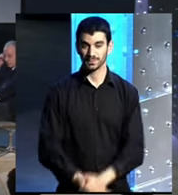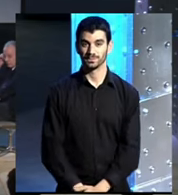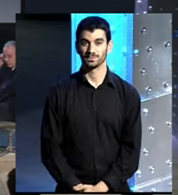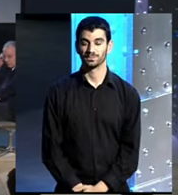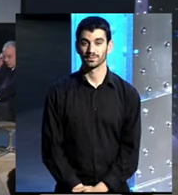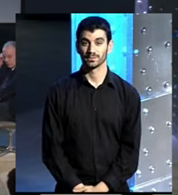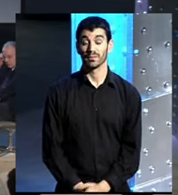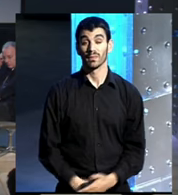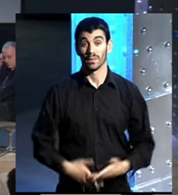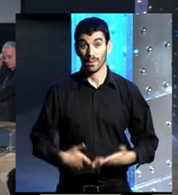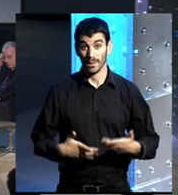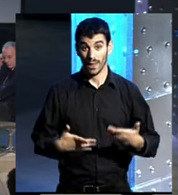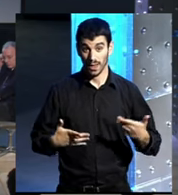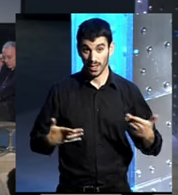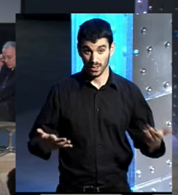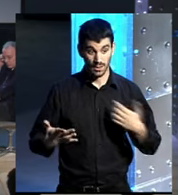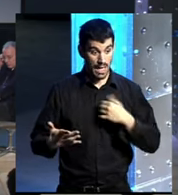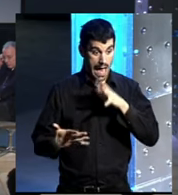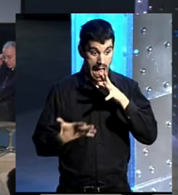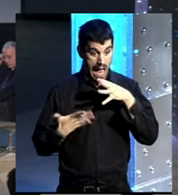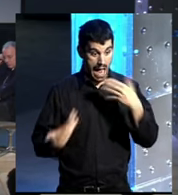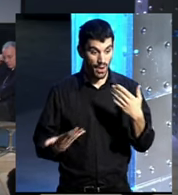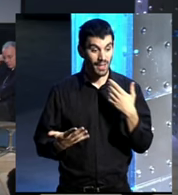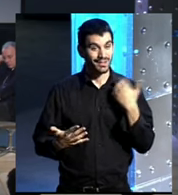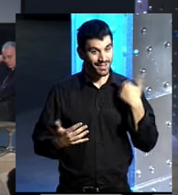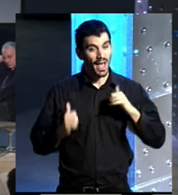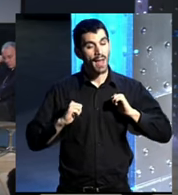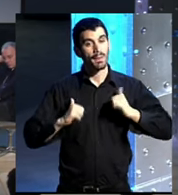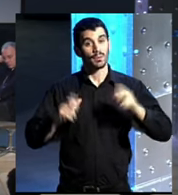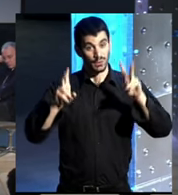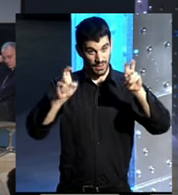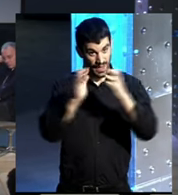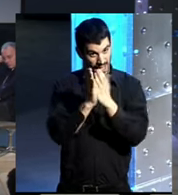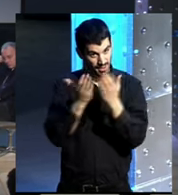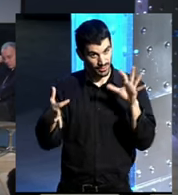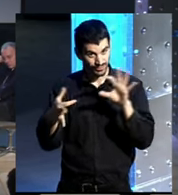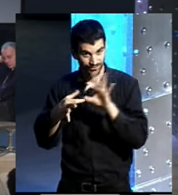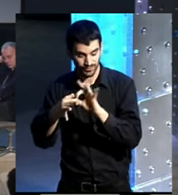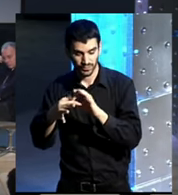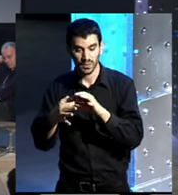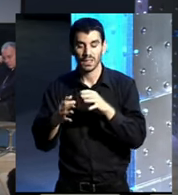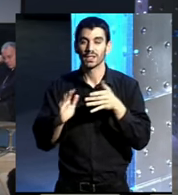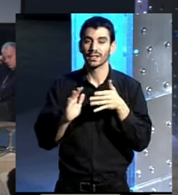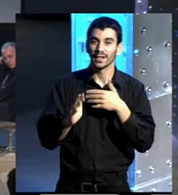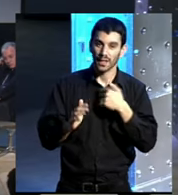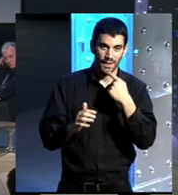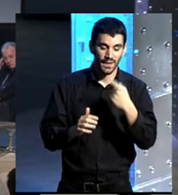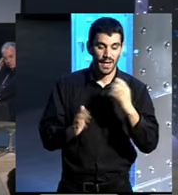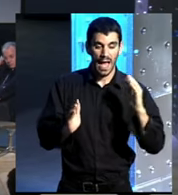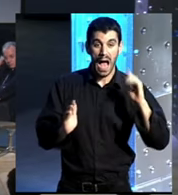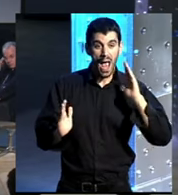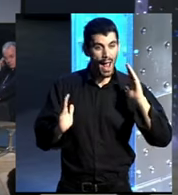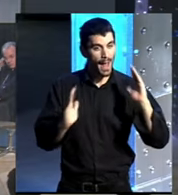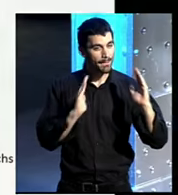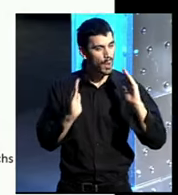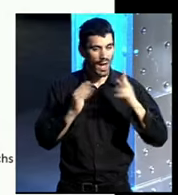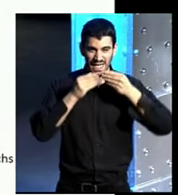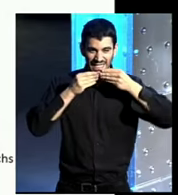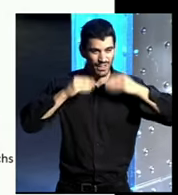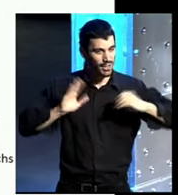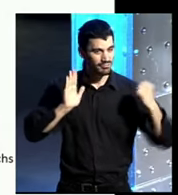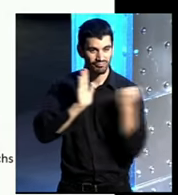Y es que estamos, ahora entrando ya en el tema del libro, estamos en un momento histórico en el que las TIC, como comentaba Elena,